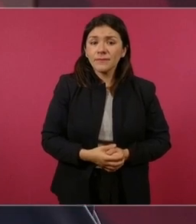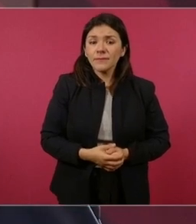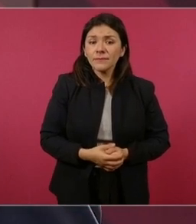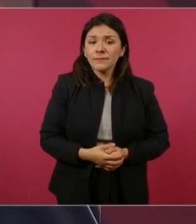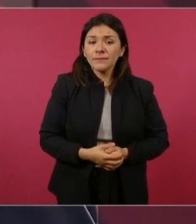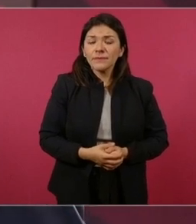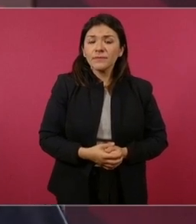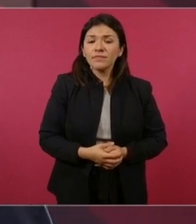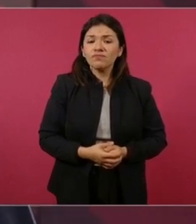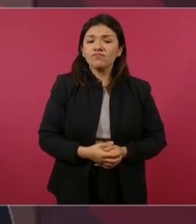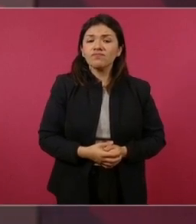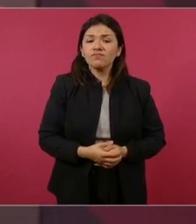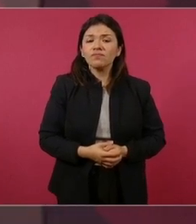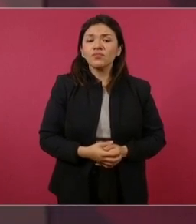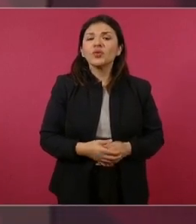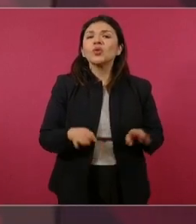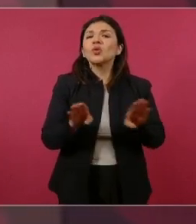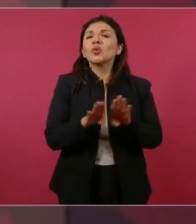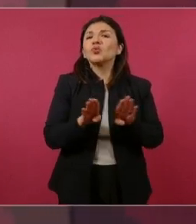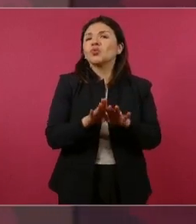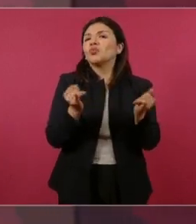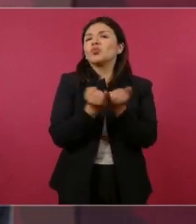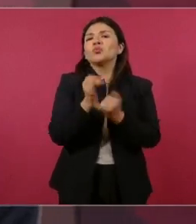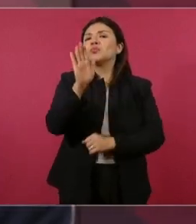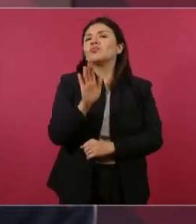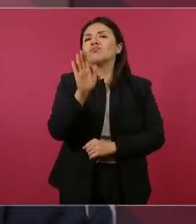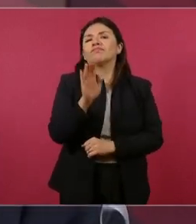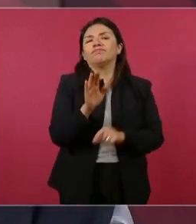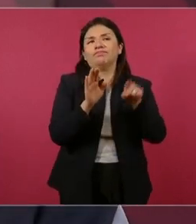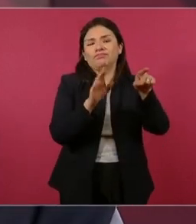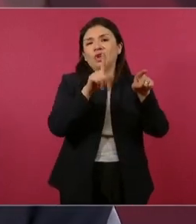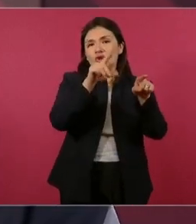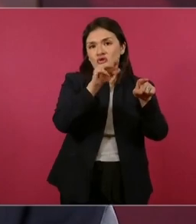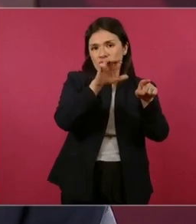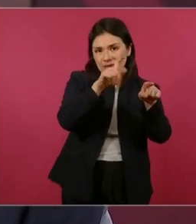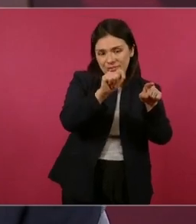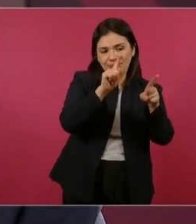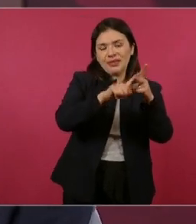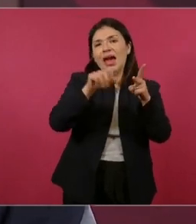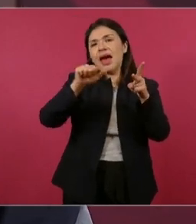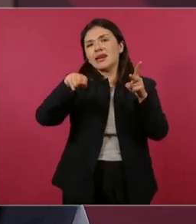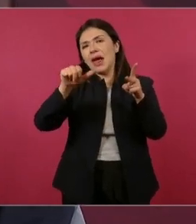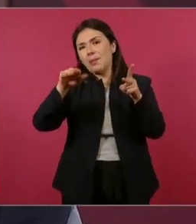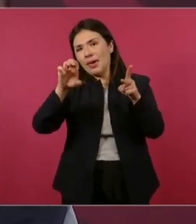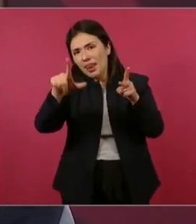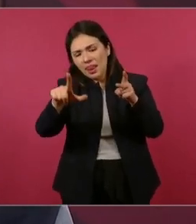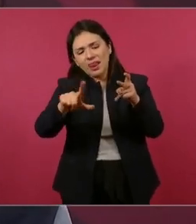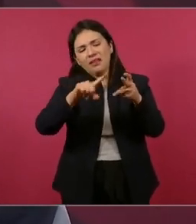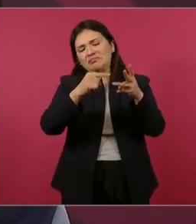en abono a Anabel y a Lore de Mola y a otros